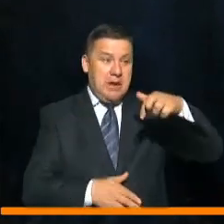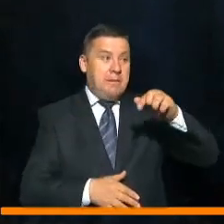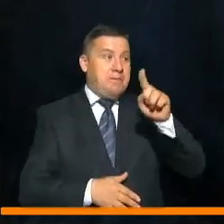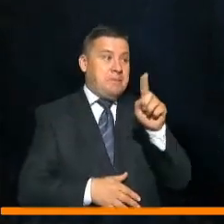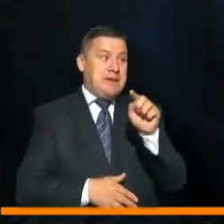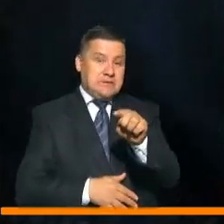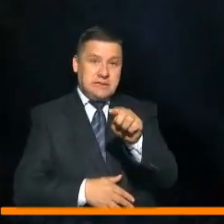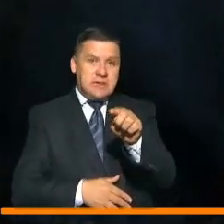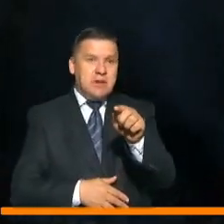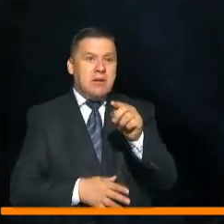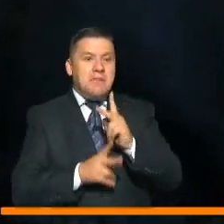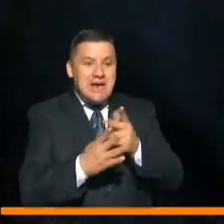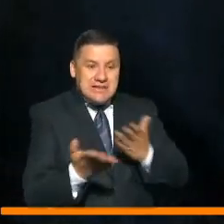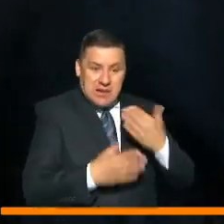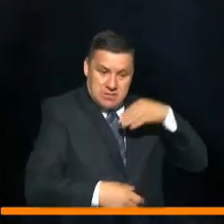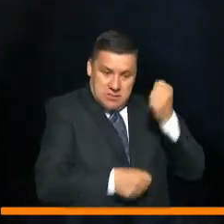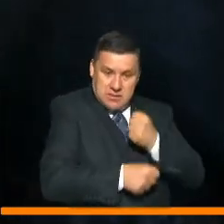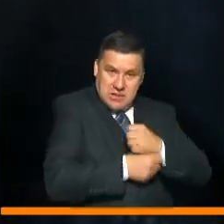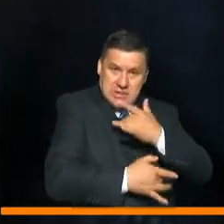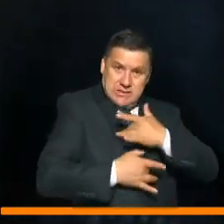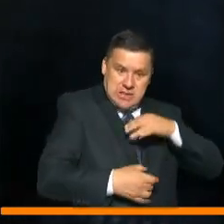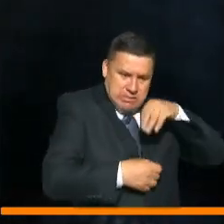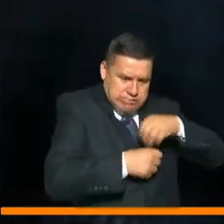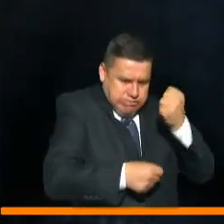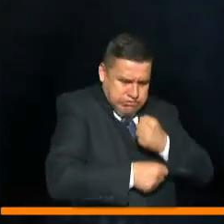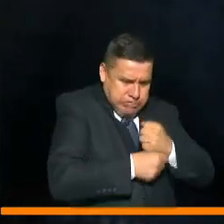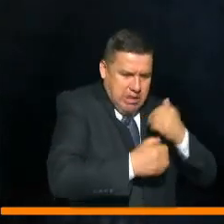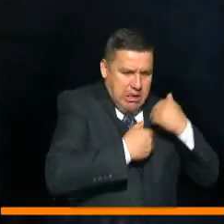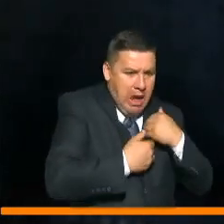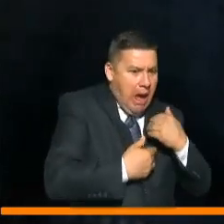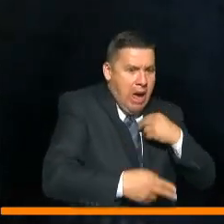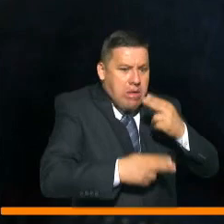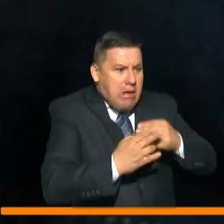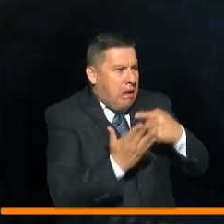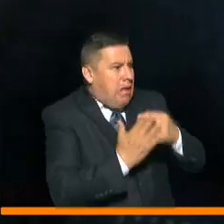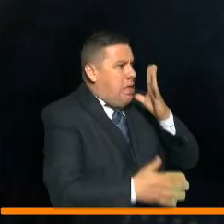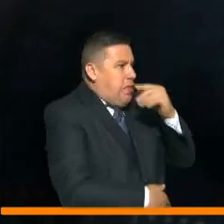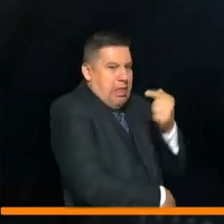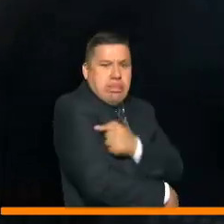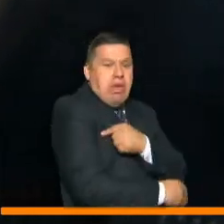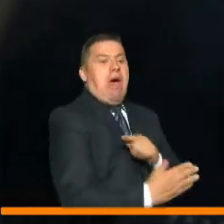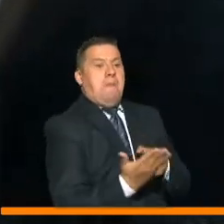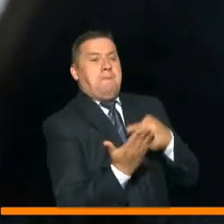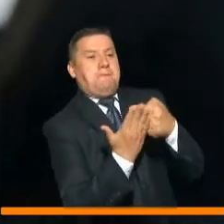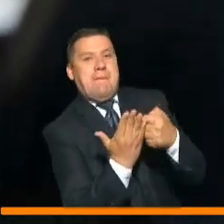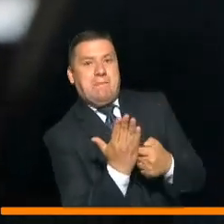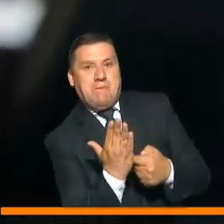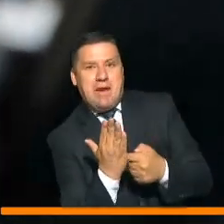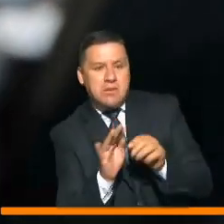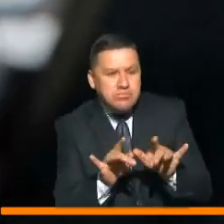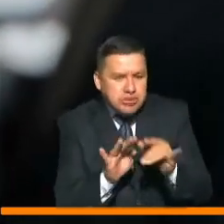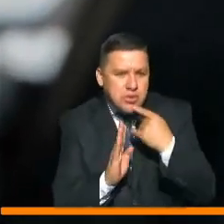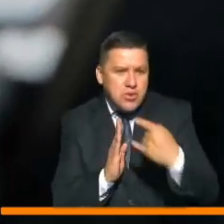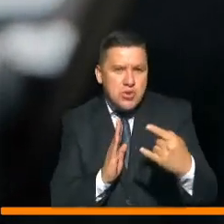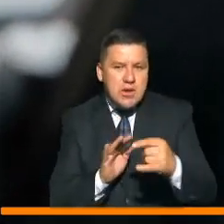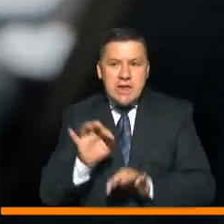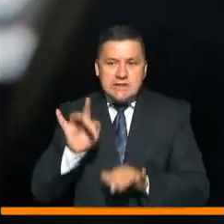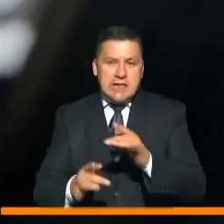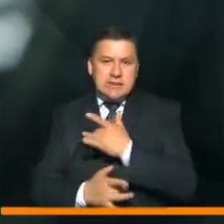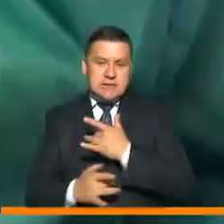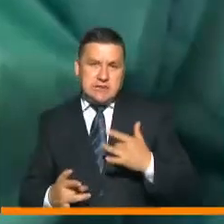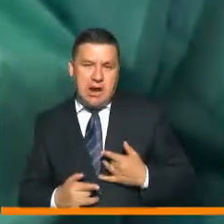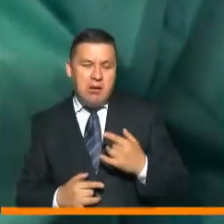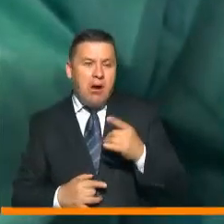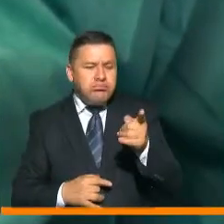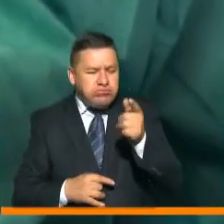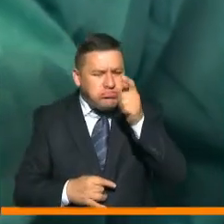Piscis para que los prestadores de servicios de salud hagan el cargue del talento humano en salud, personal de vigilancia en salud pública de las secretarías de salud que